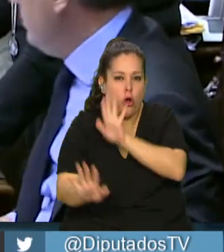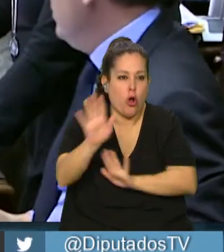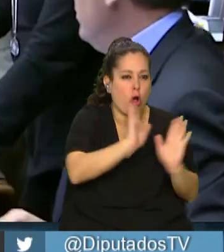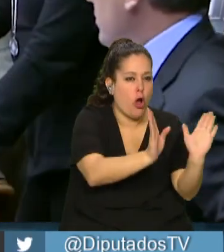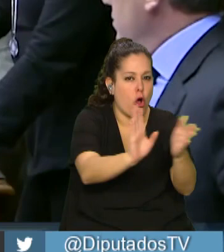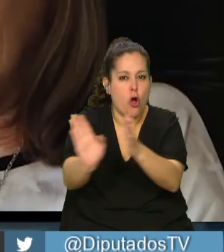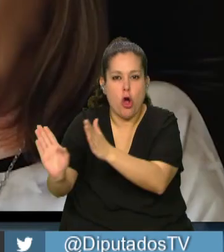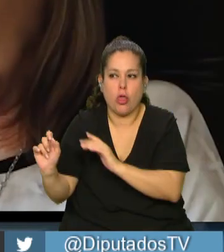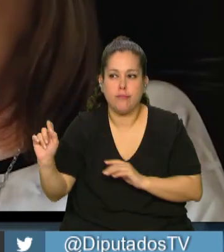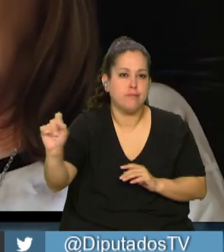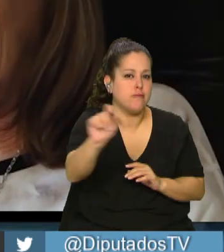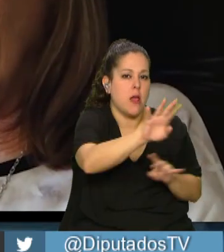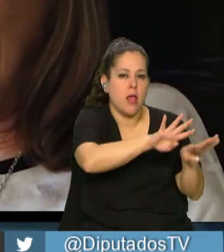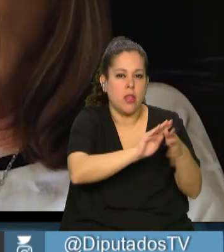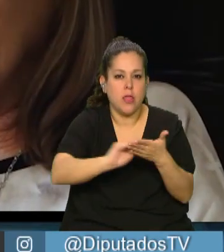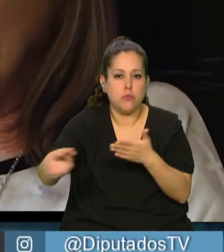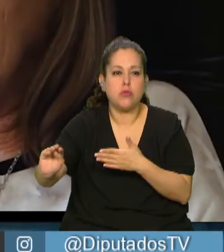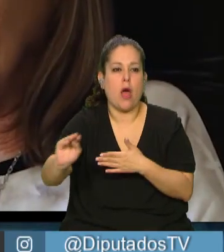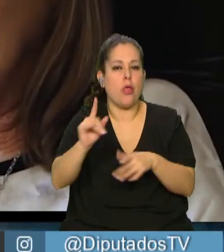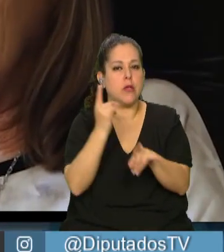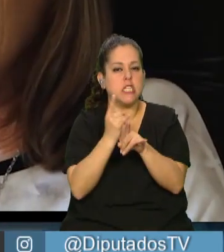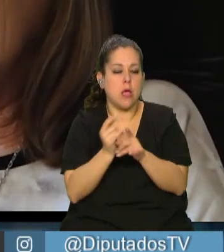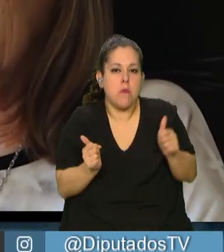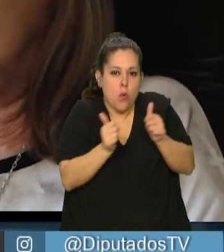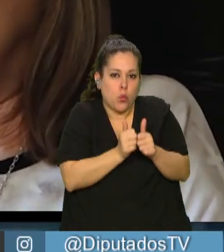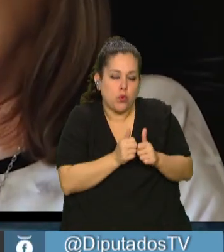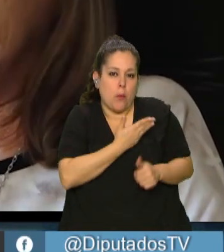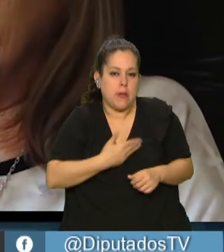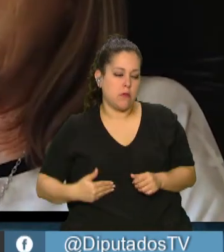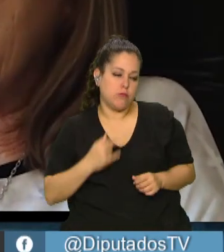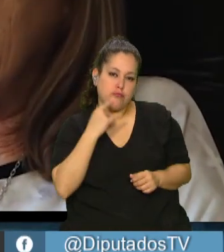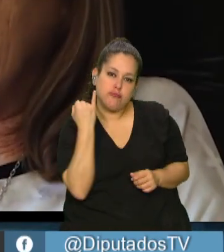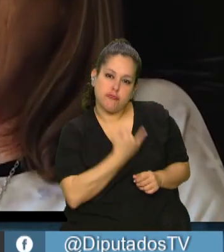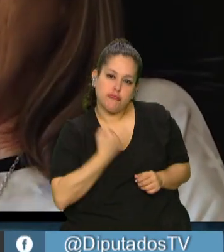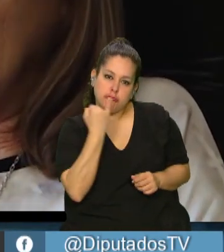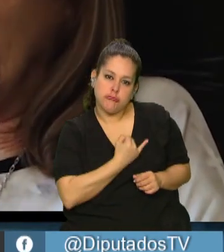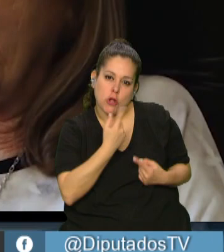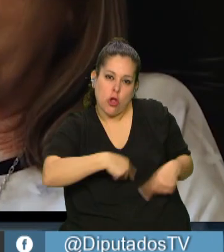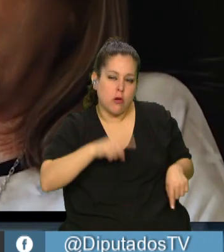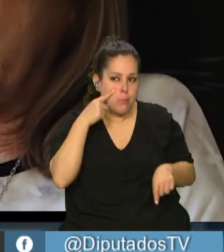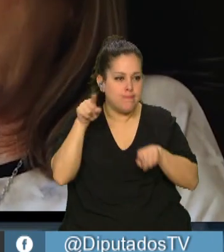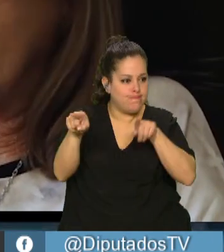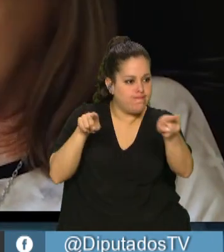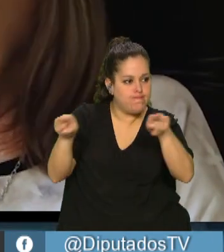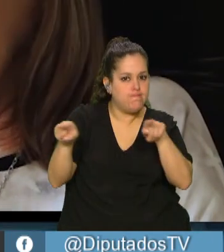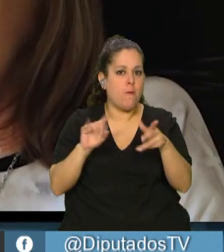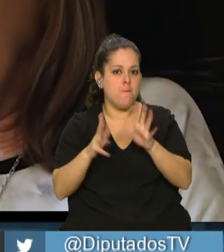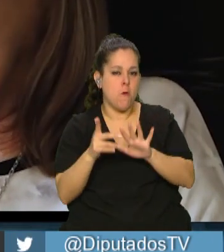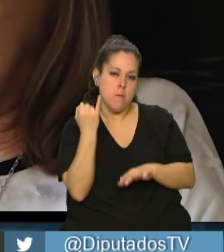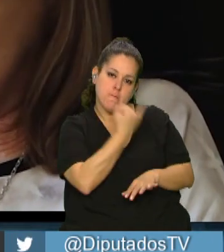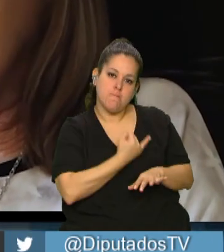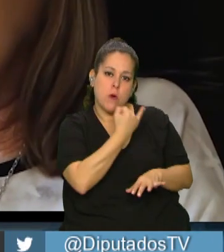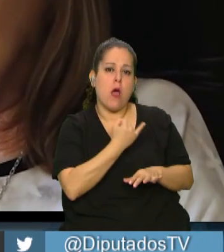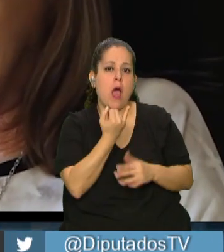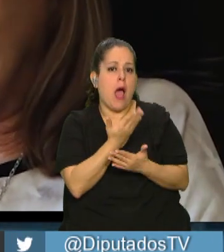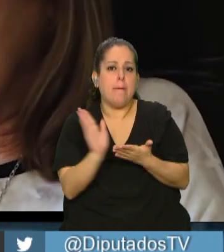función de estar siempre al lado del presidente, mostrándoles esas cosas, porque además de hacer la